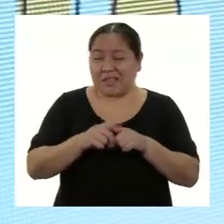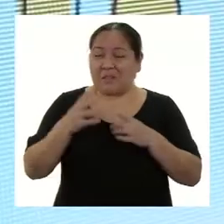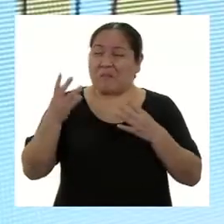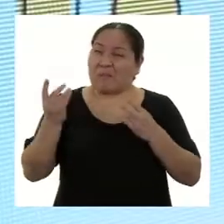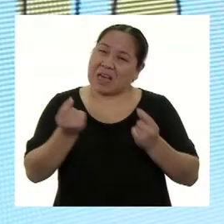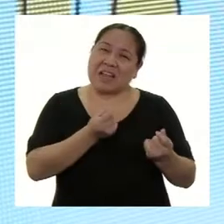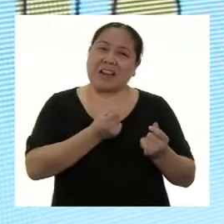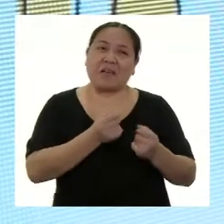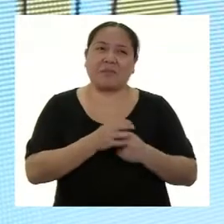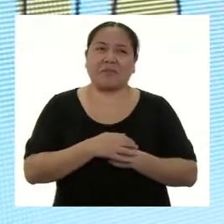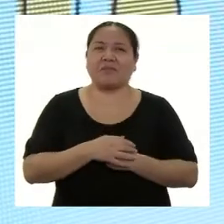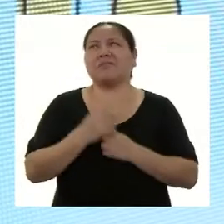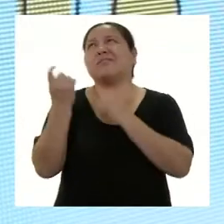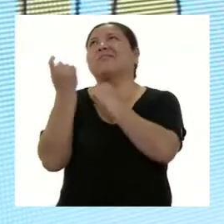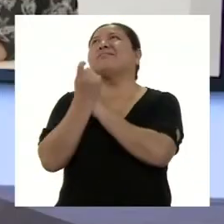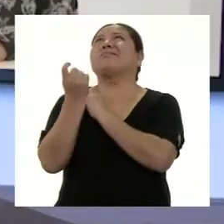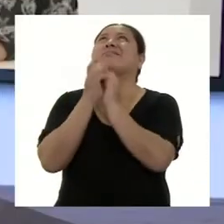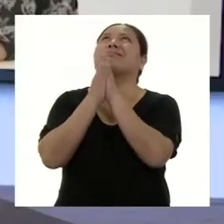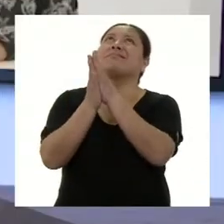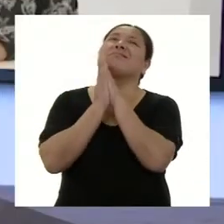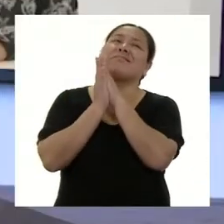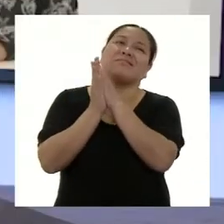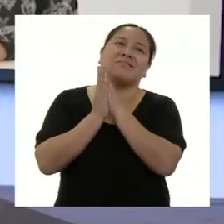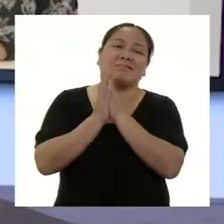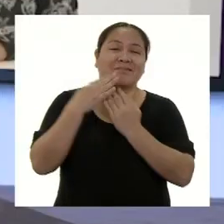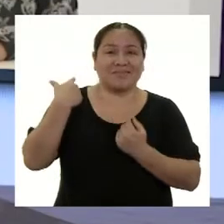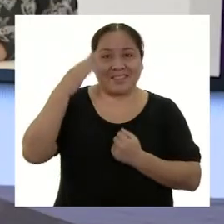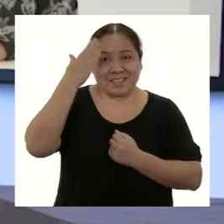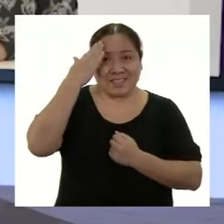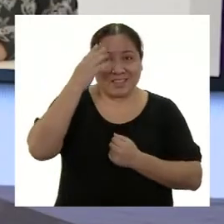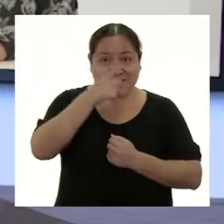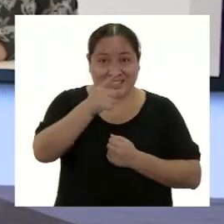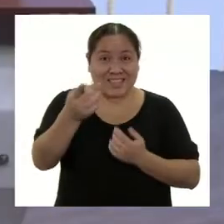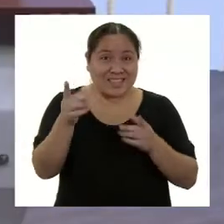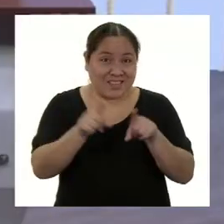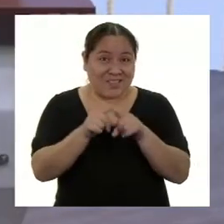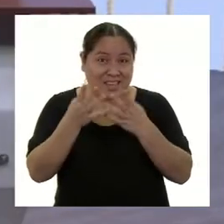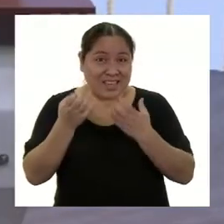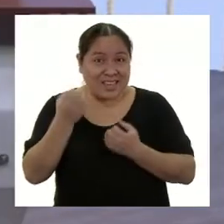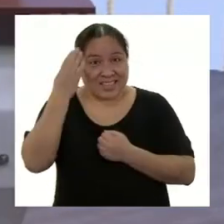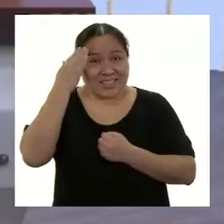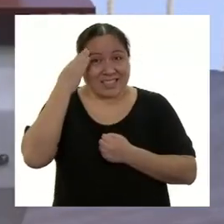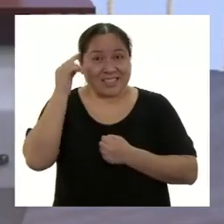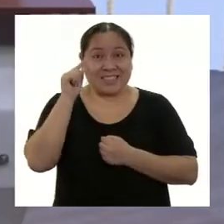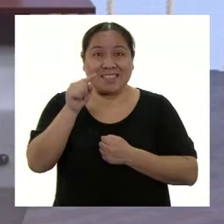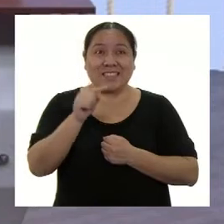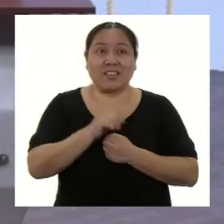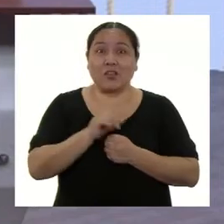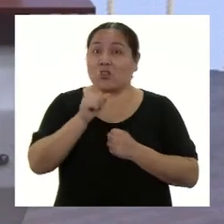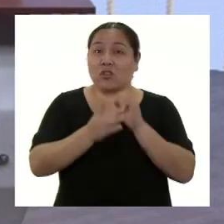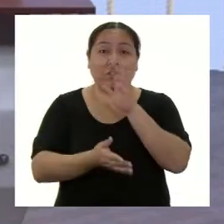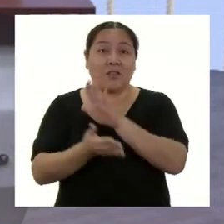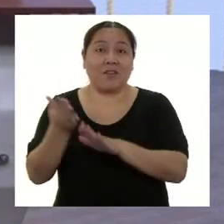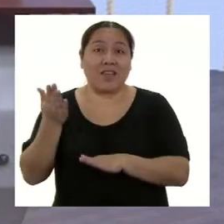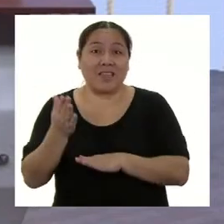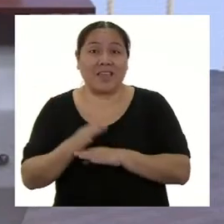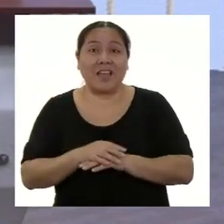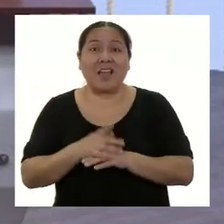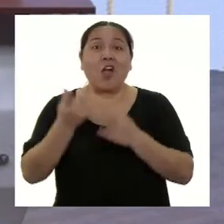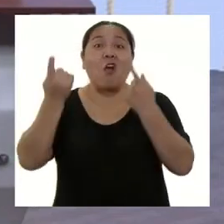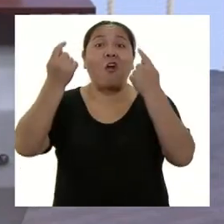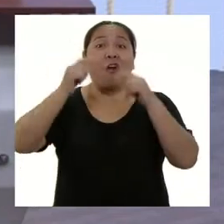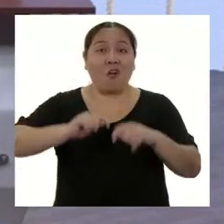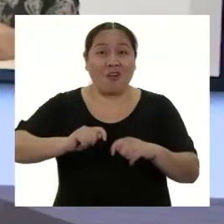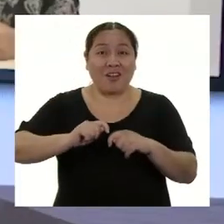rápido. Enséñeme, por favor. Yo sé que ustedes también quieren saberlo. Por eso, no se muevan, que nos vamos a